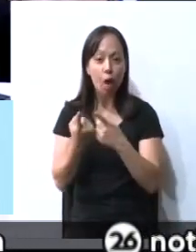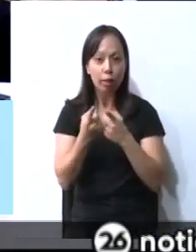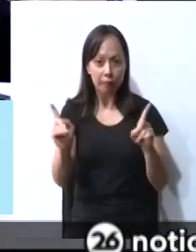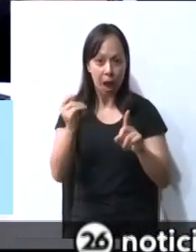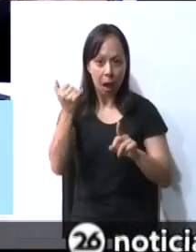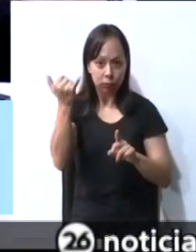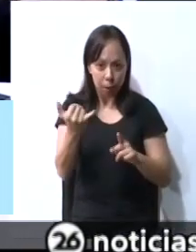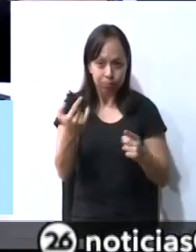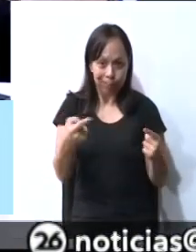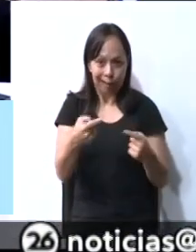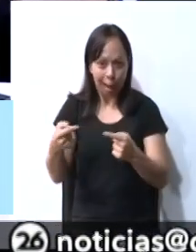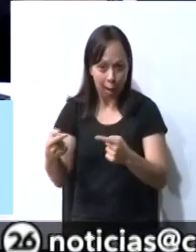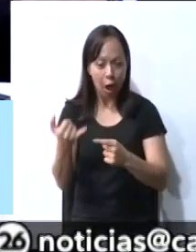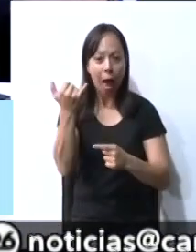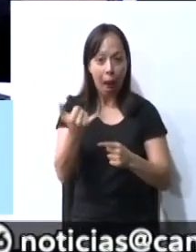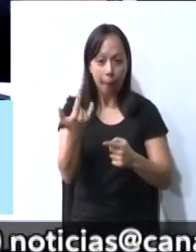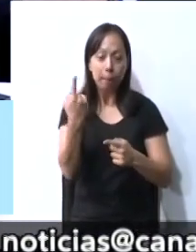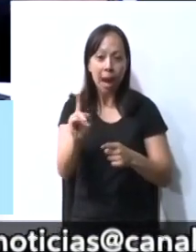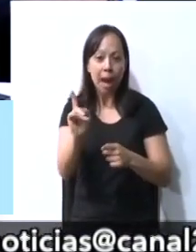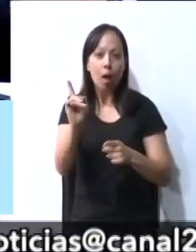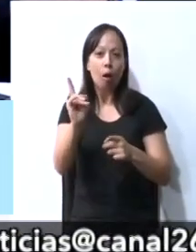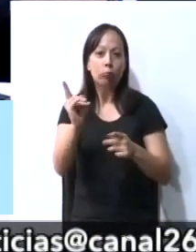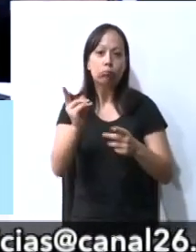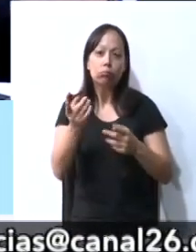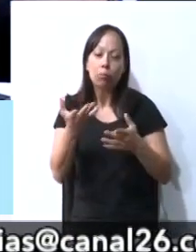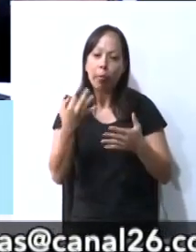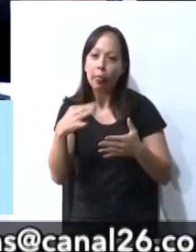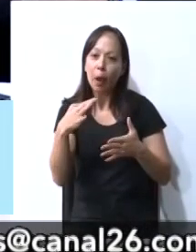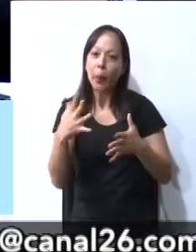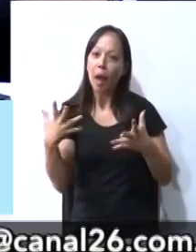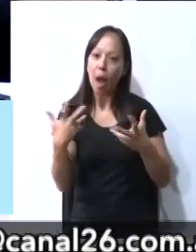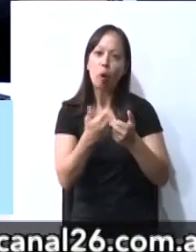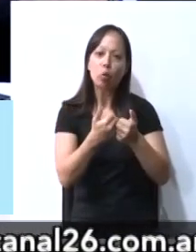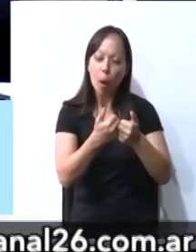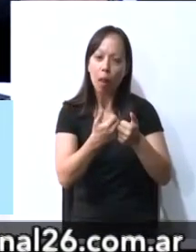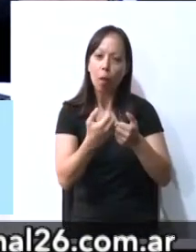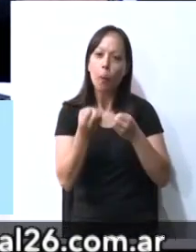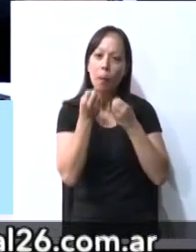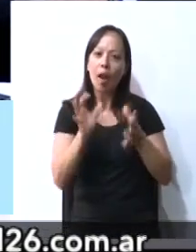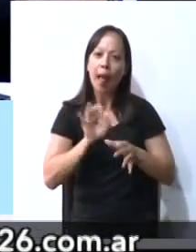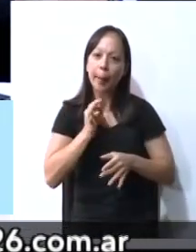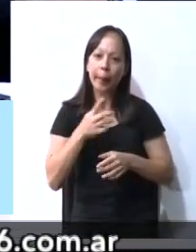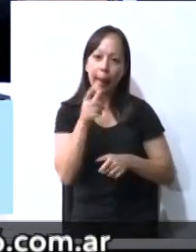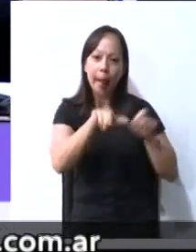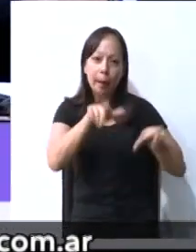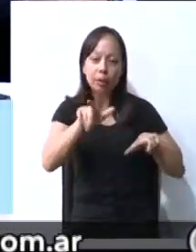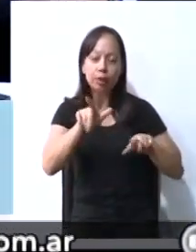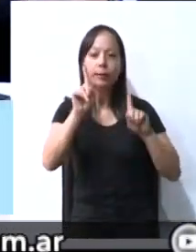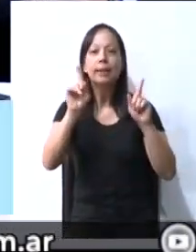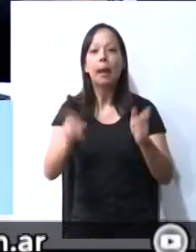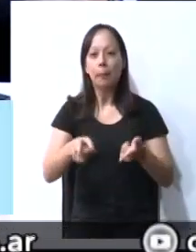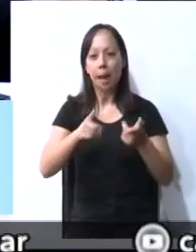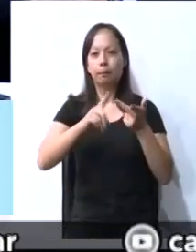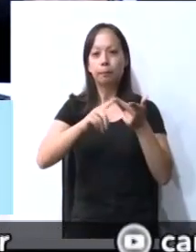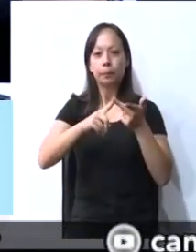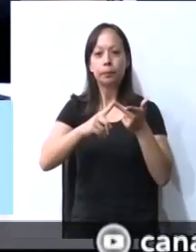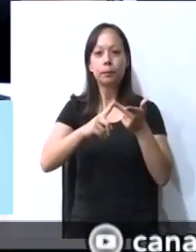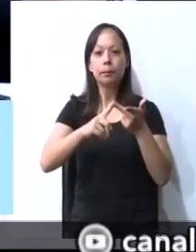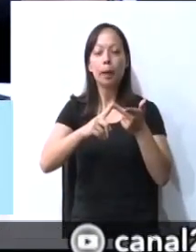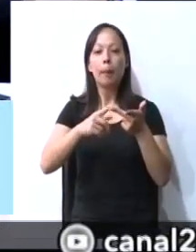contra la responsabilidad de mejorarle la vida a la gente. Gracias a Mauricio, con quien iniciamos estas